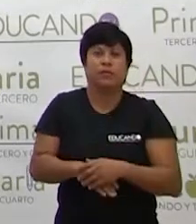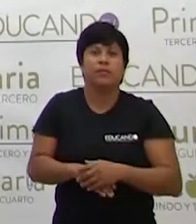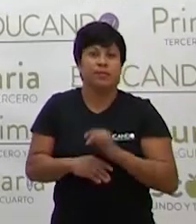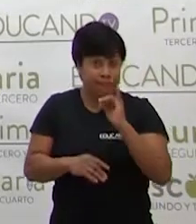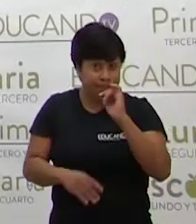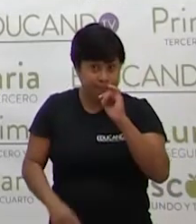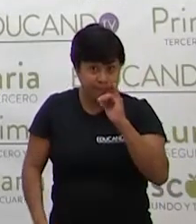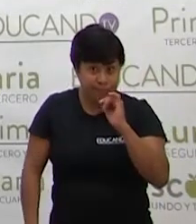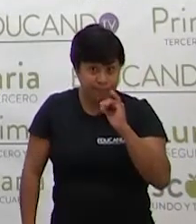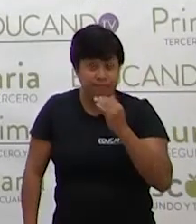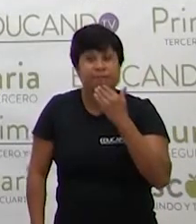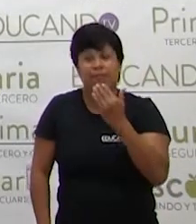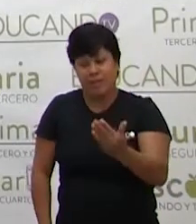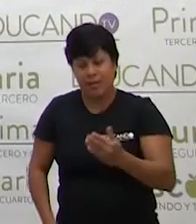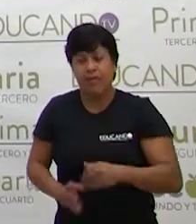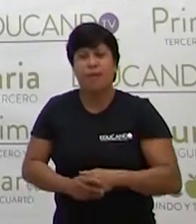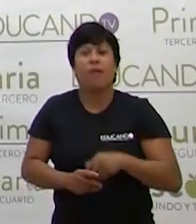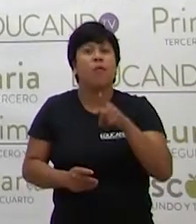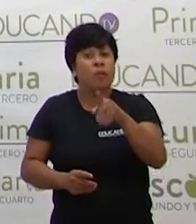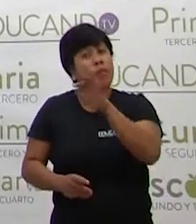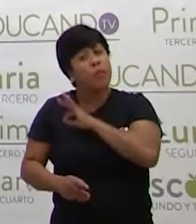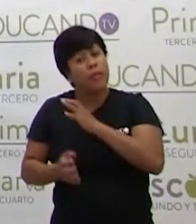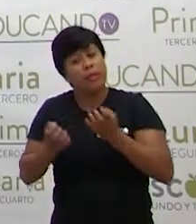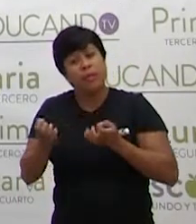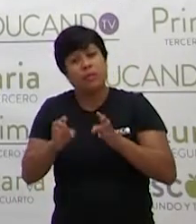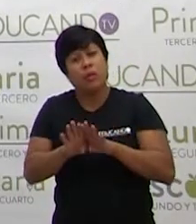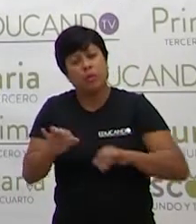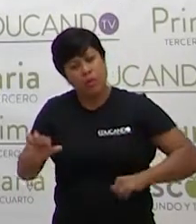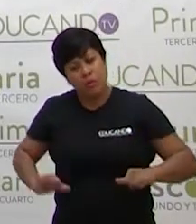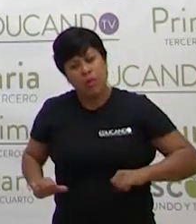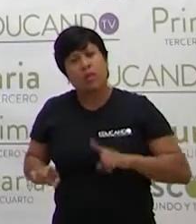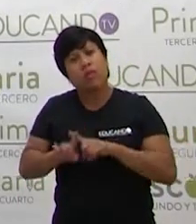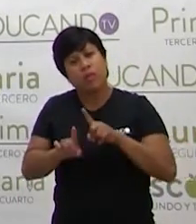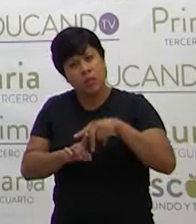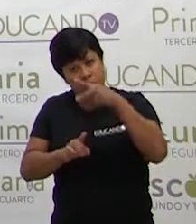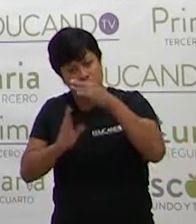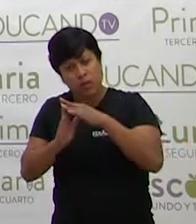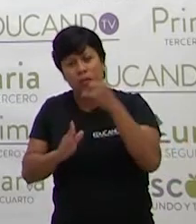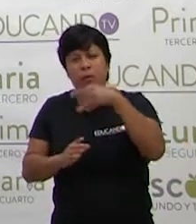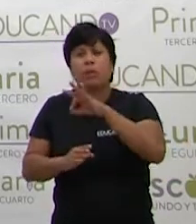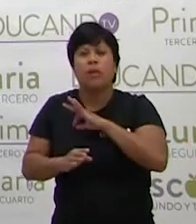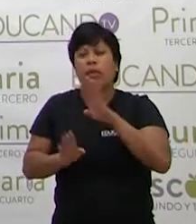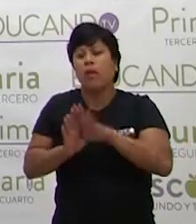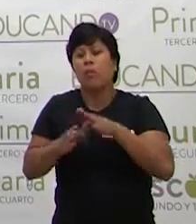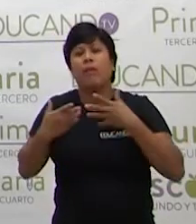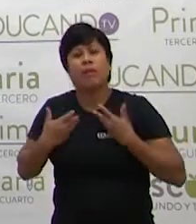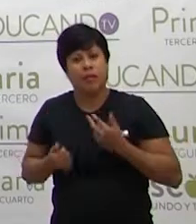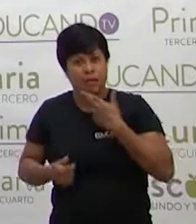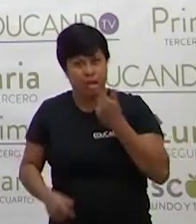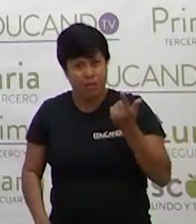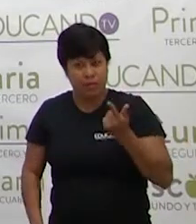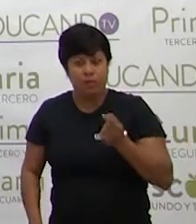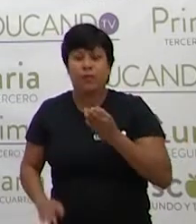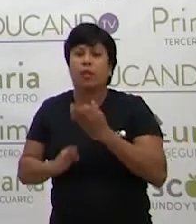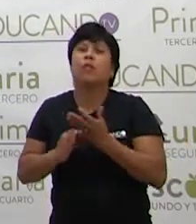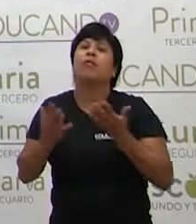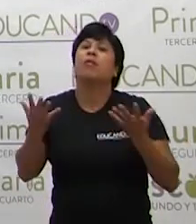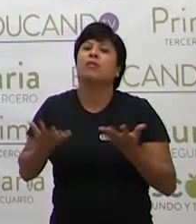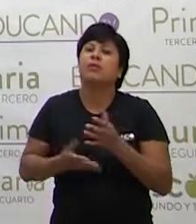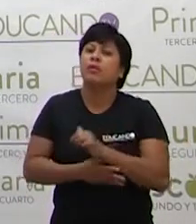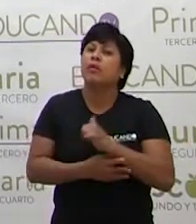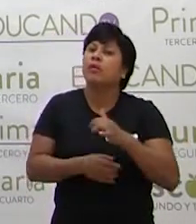1239. ¿Sí? Muy bien. Trata de hacer ejercicios parecidos en tu casa para que así lo vayas practicando. ¿Qué vamos a hacer